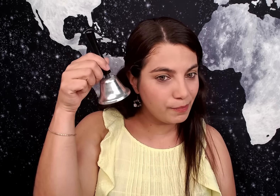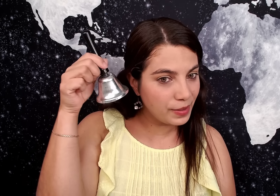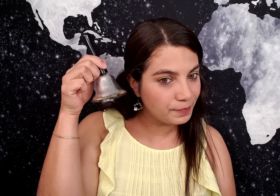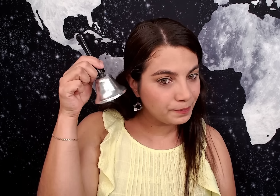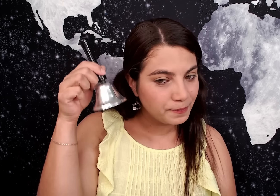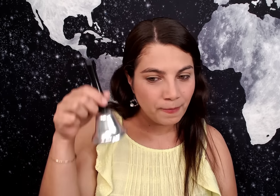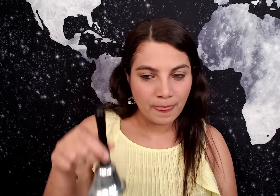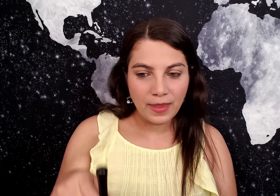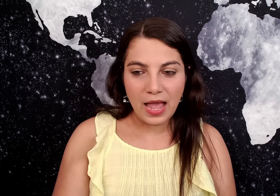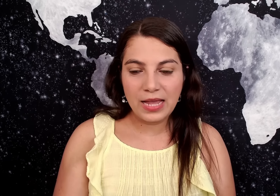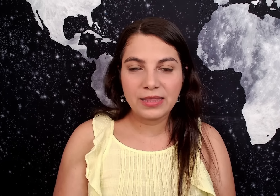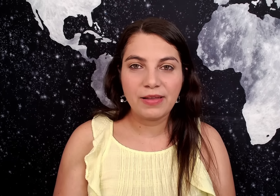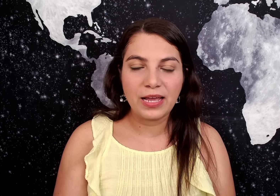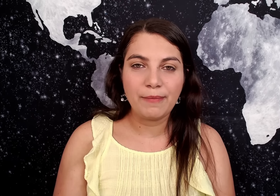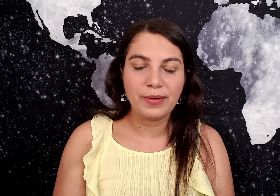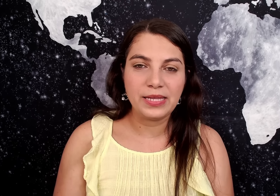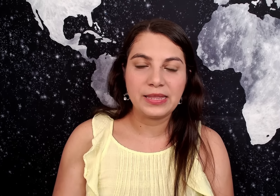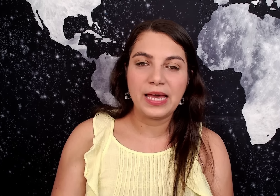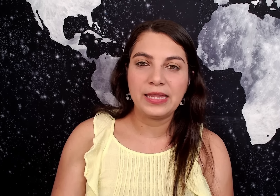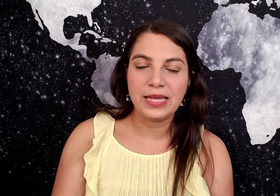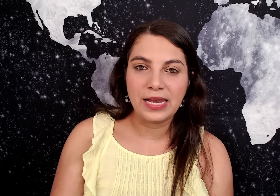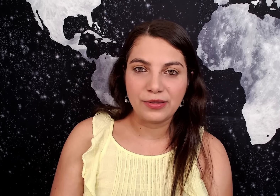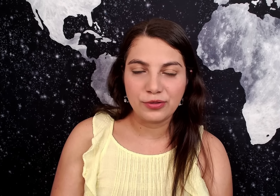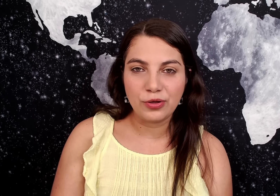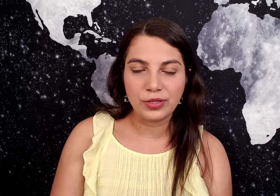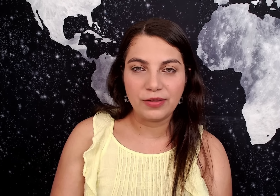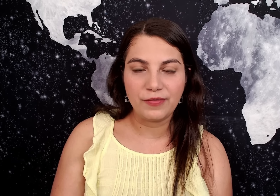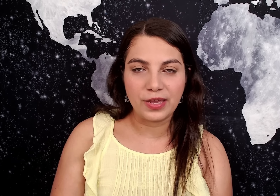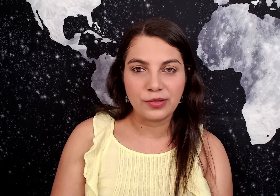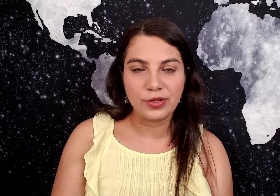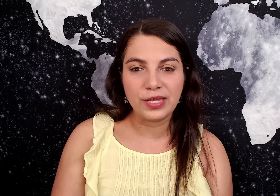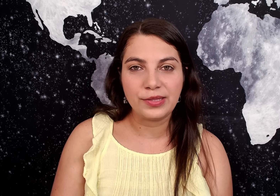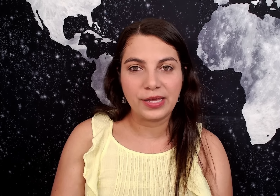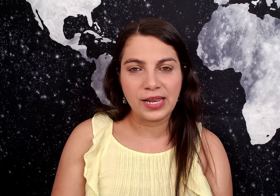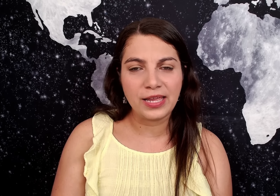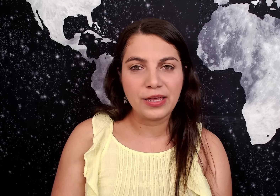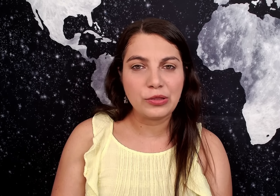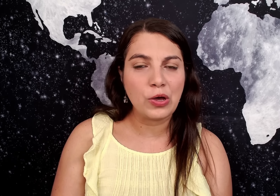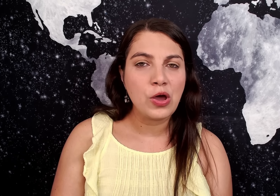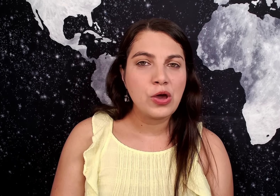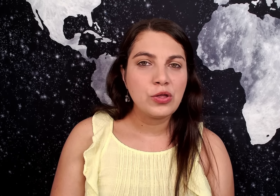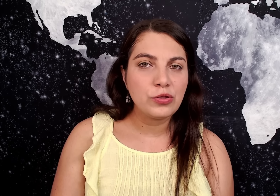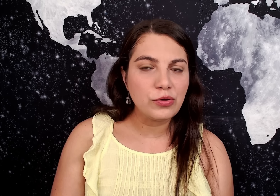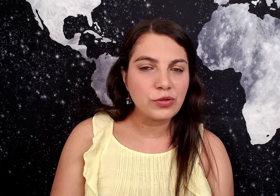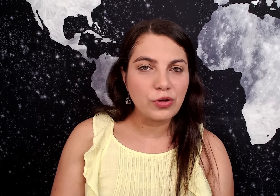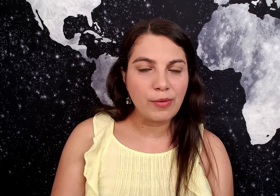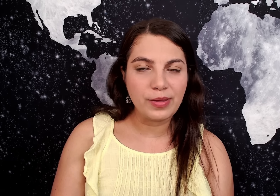como siempre, activa la campanita de las notificaciones.